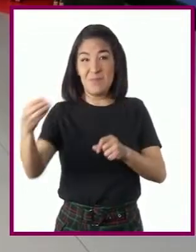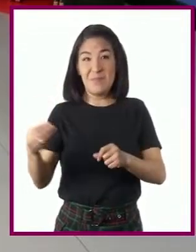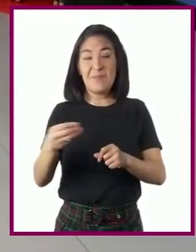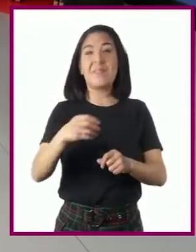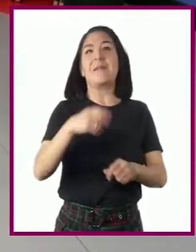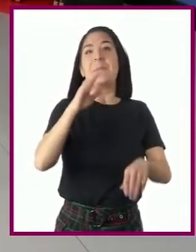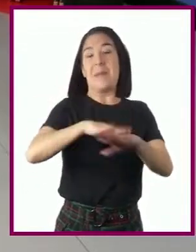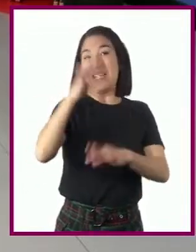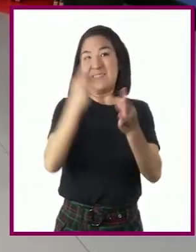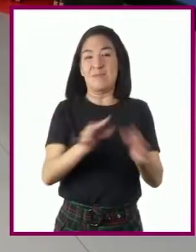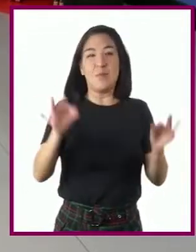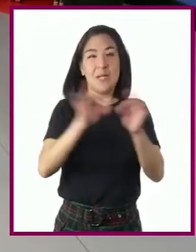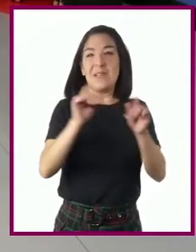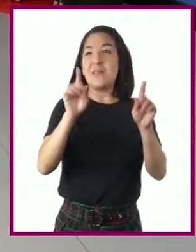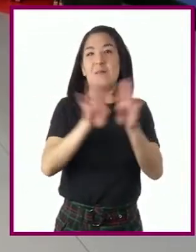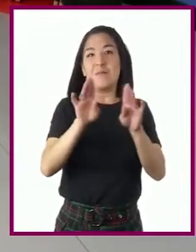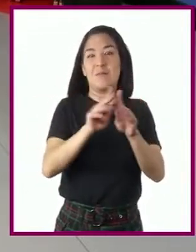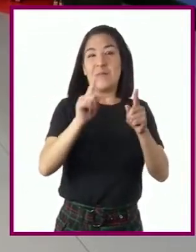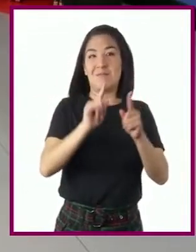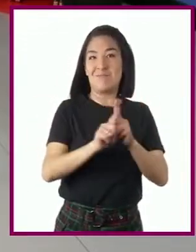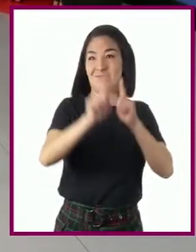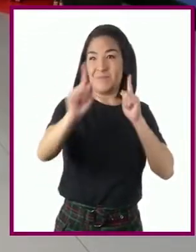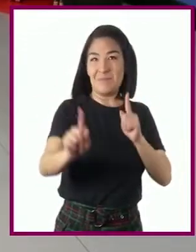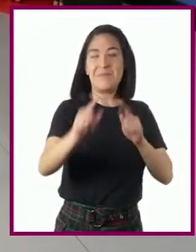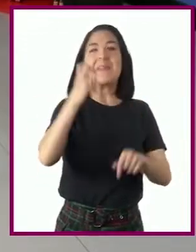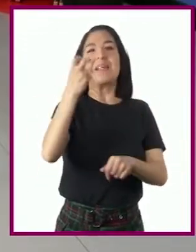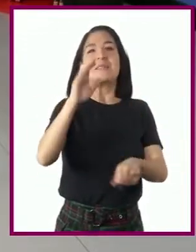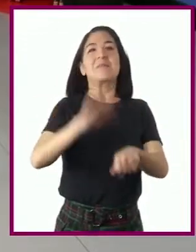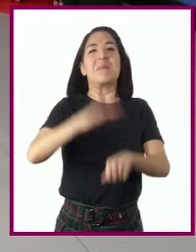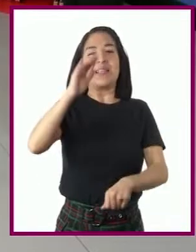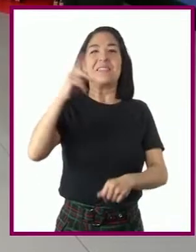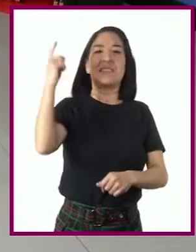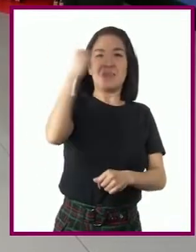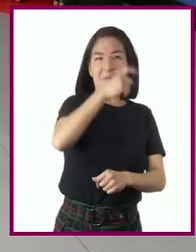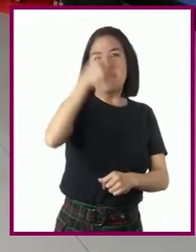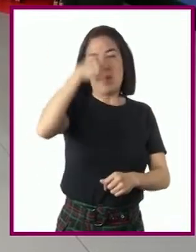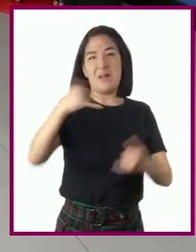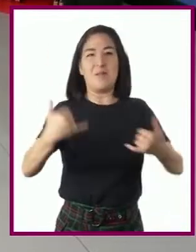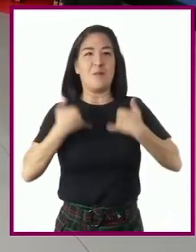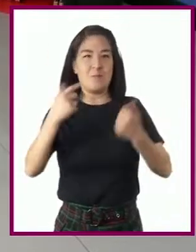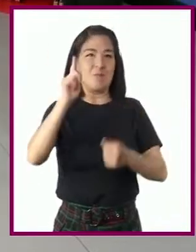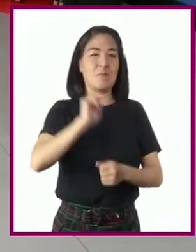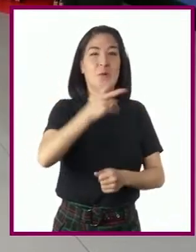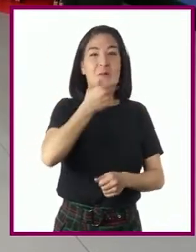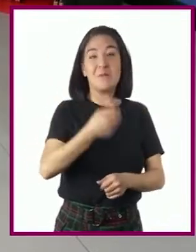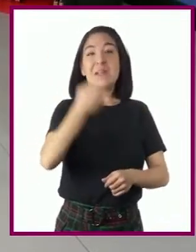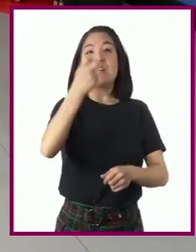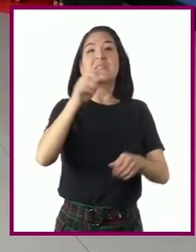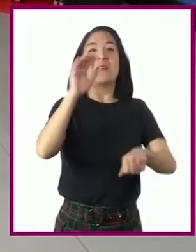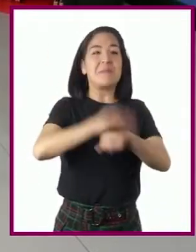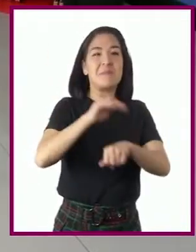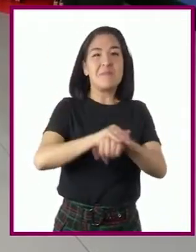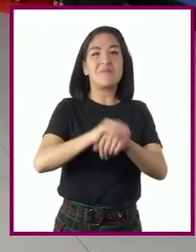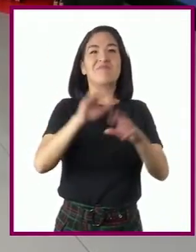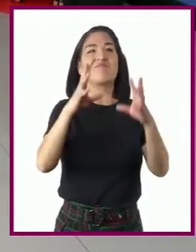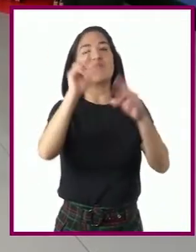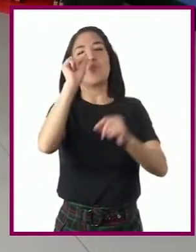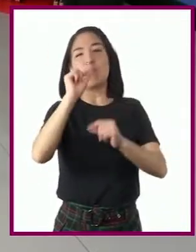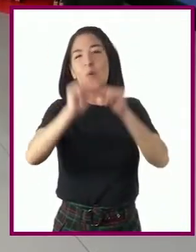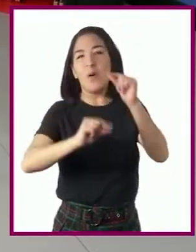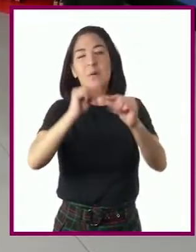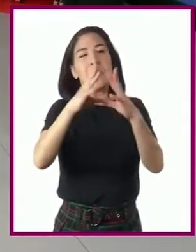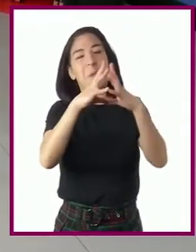distanciamiento social pueden ser complicados para las y los jóvenes. Han dejado de ver a sus amigas y amigos ya varios